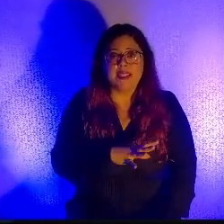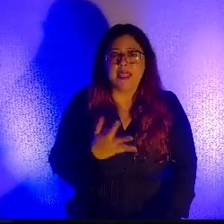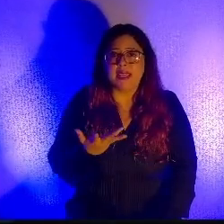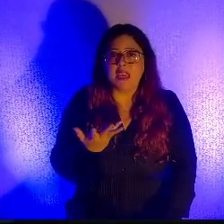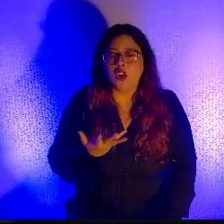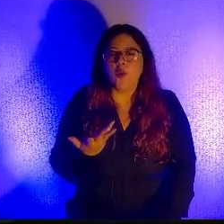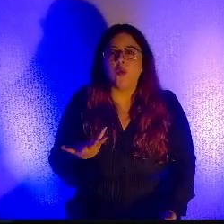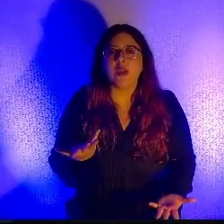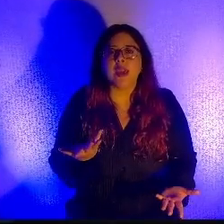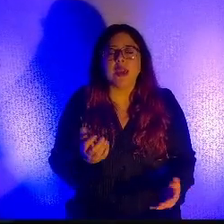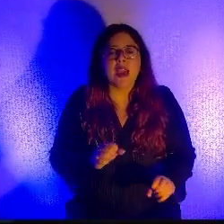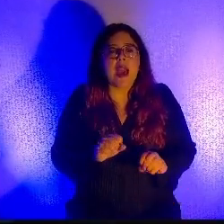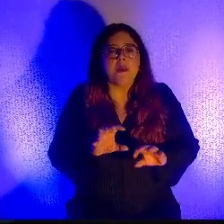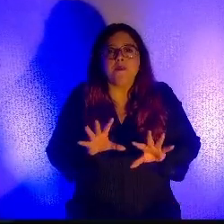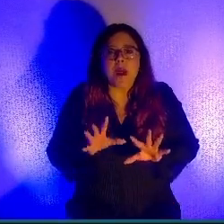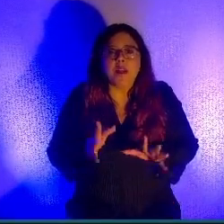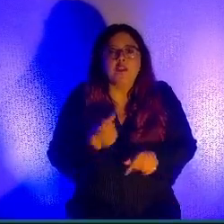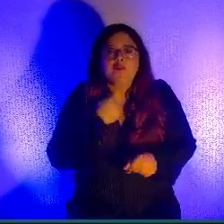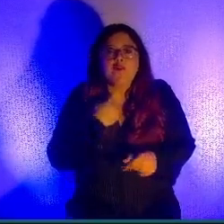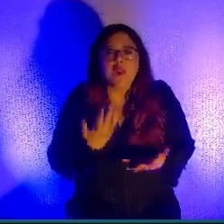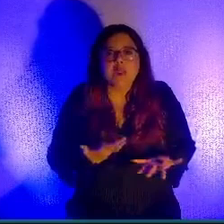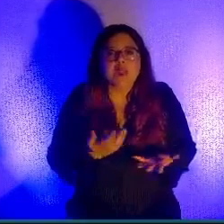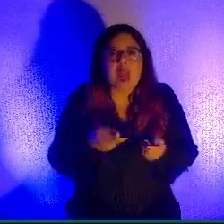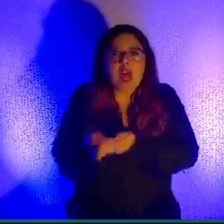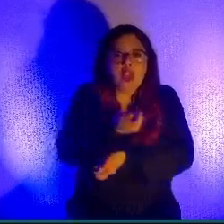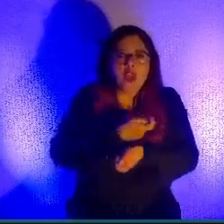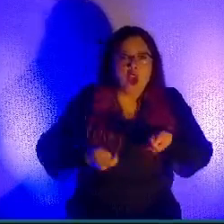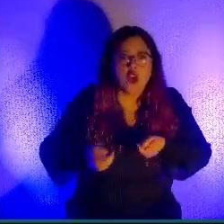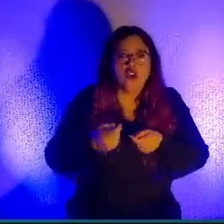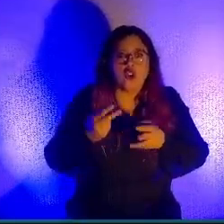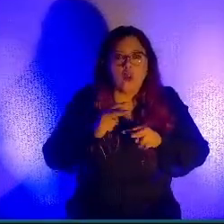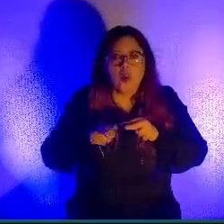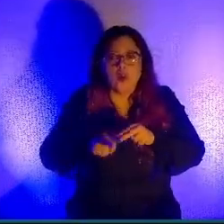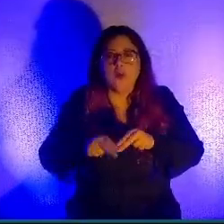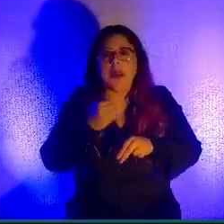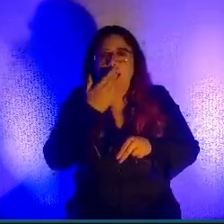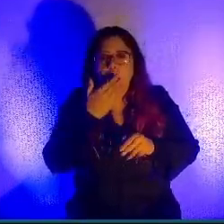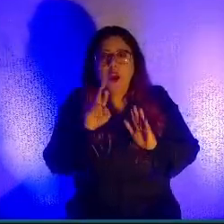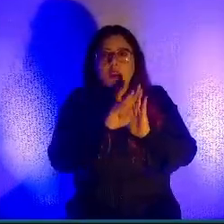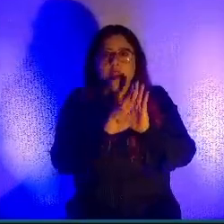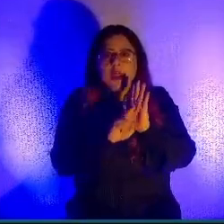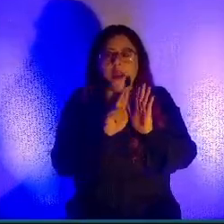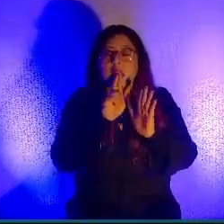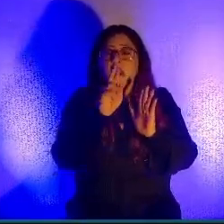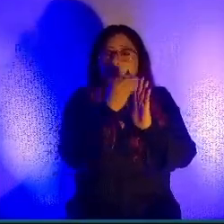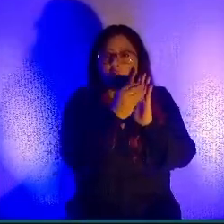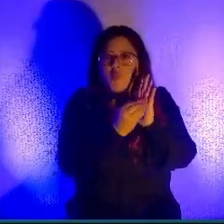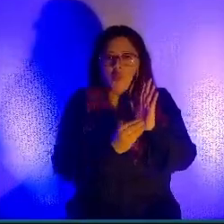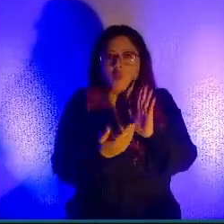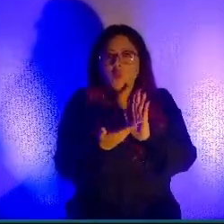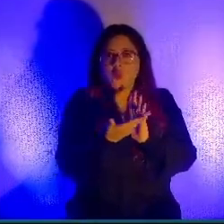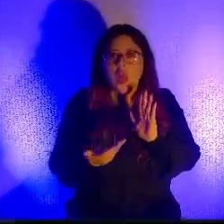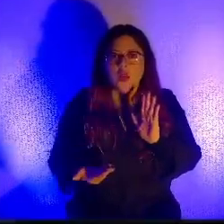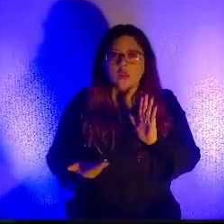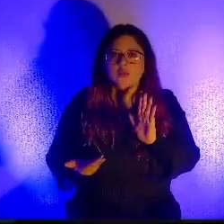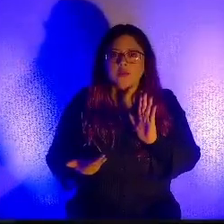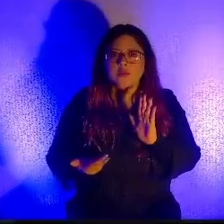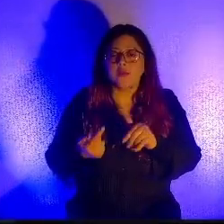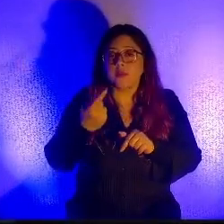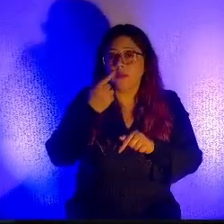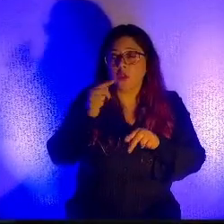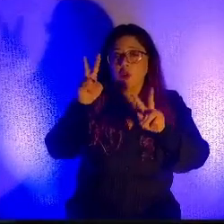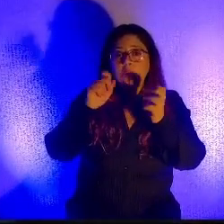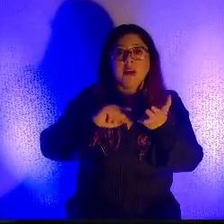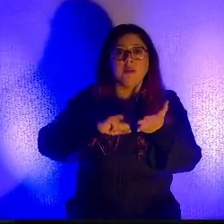impacta los negocios y qué podemos hacer hoy para generar los resultados no hay cóm hablar de